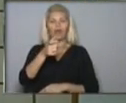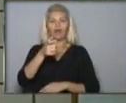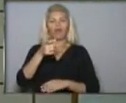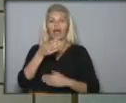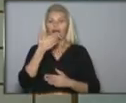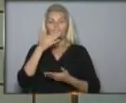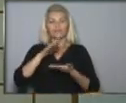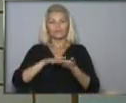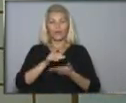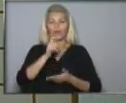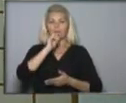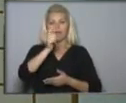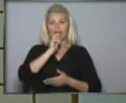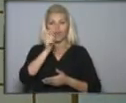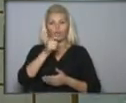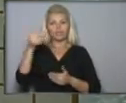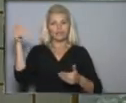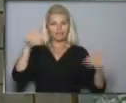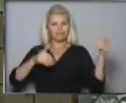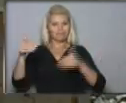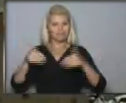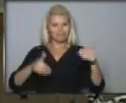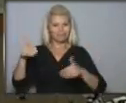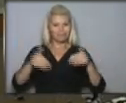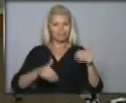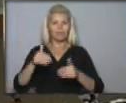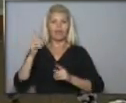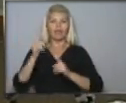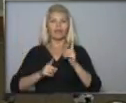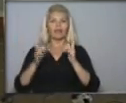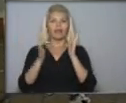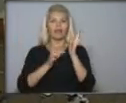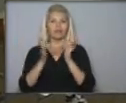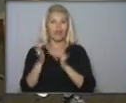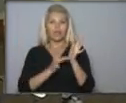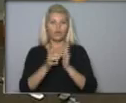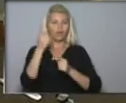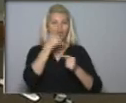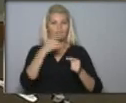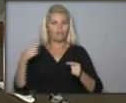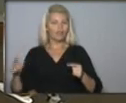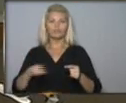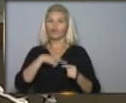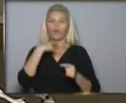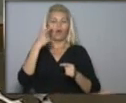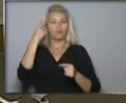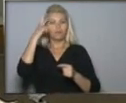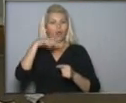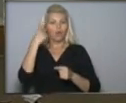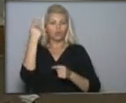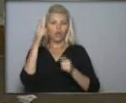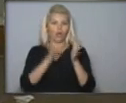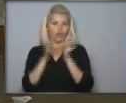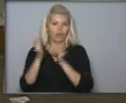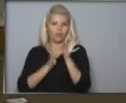periodistas presentes que o son agnósticos o no creen o están en otra posición frente al